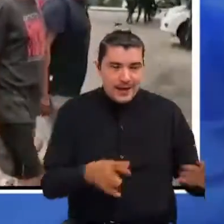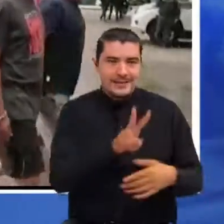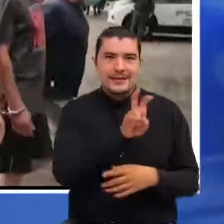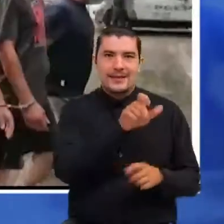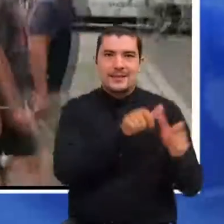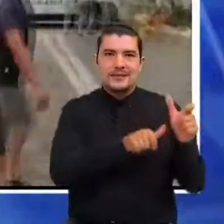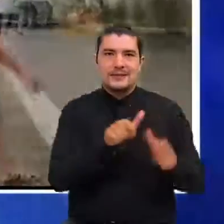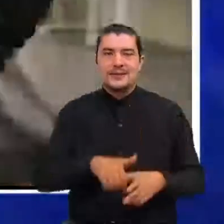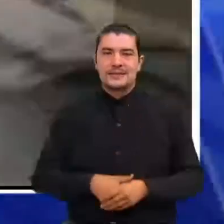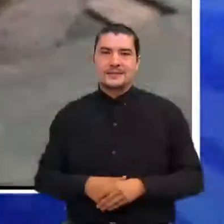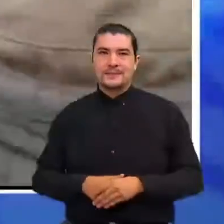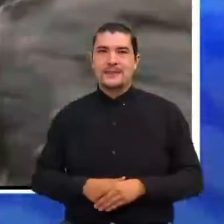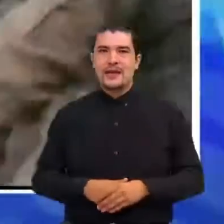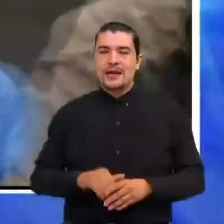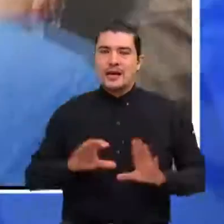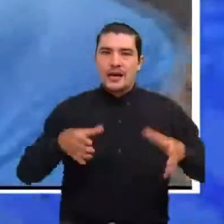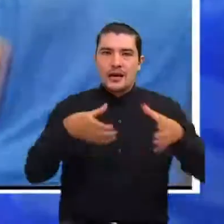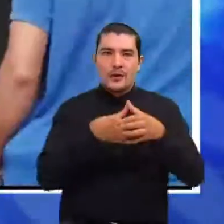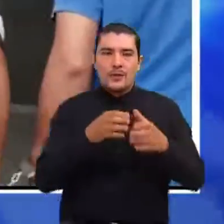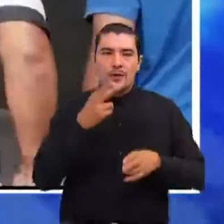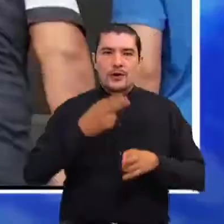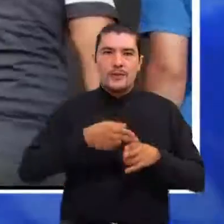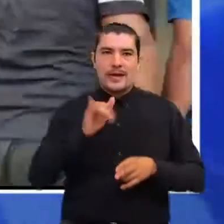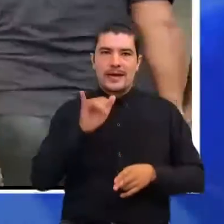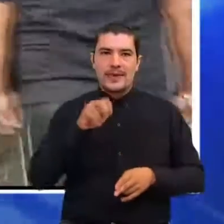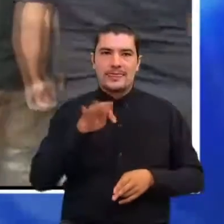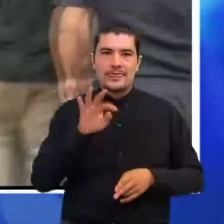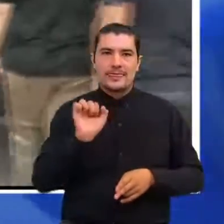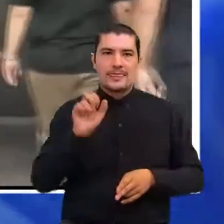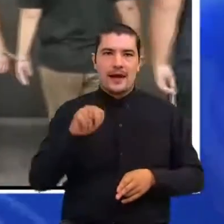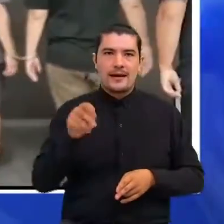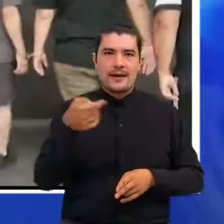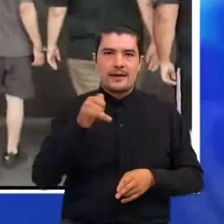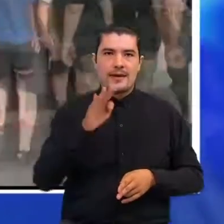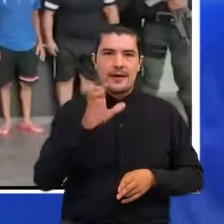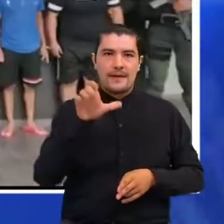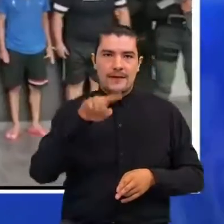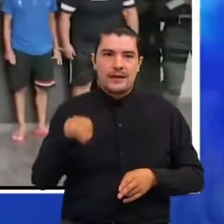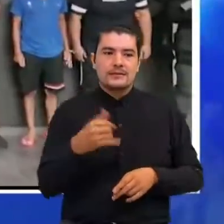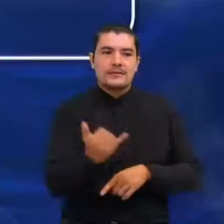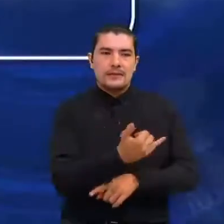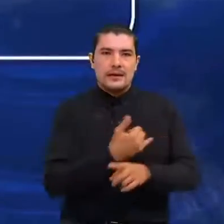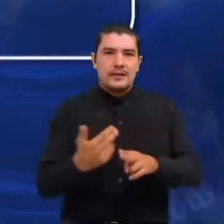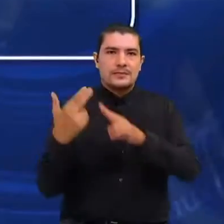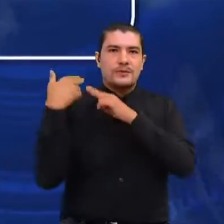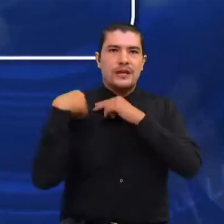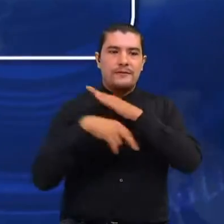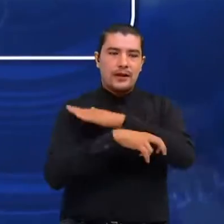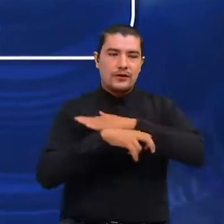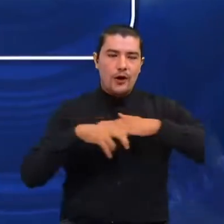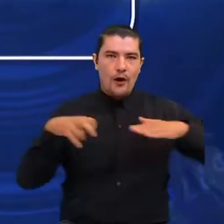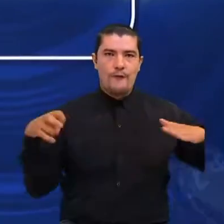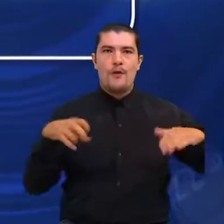delincuencial, denominado Los Intangibles, se dedicaban al hurto en motocicletas y vehículos en diferentes modalidades.